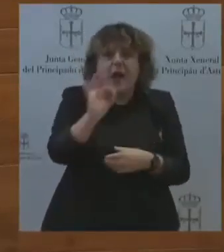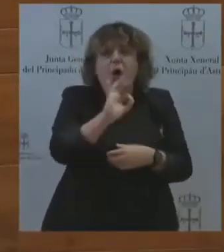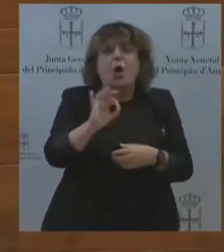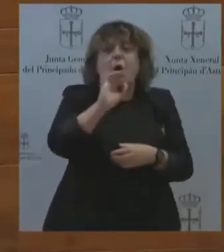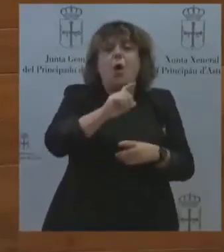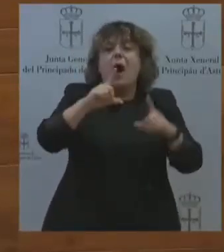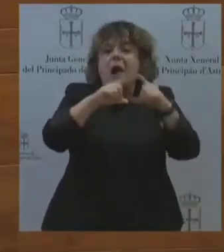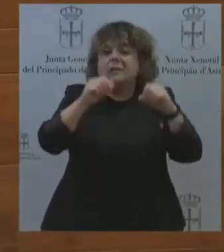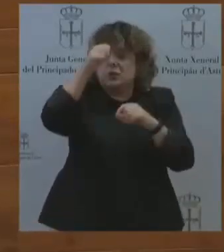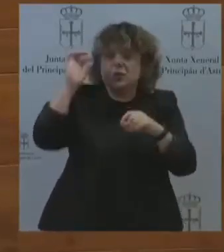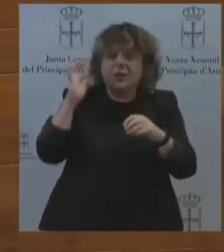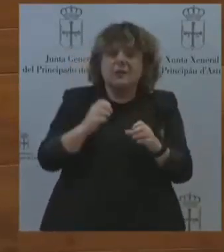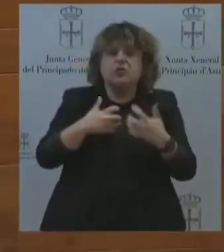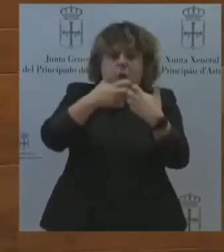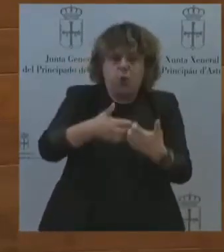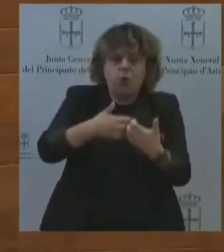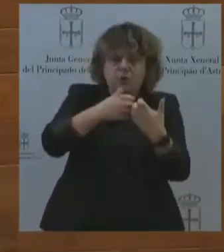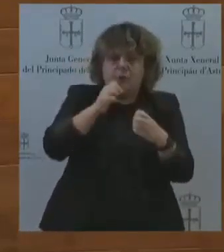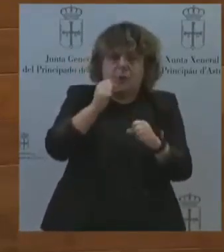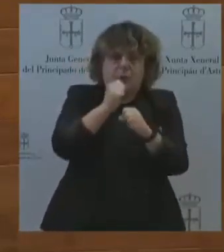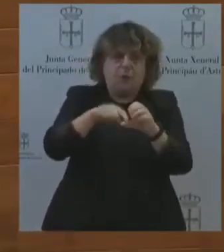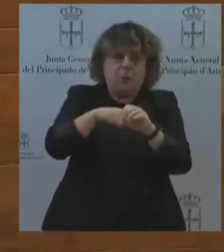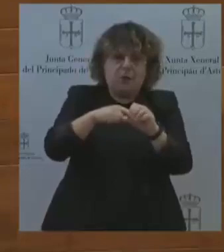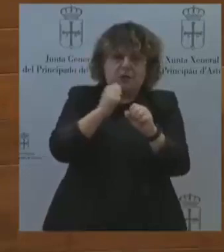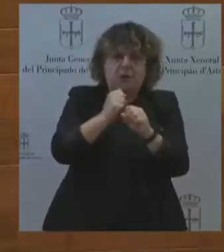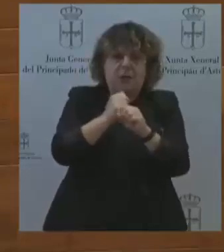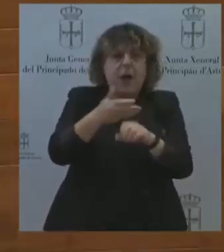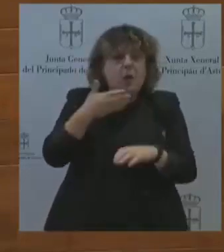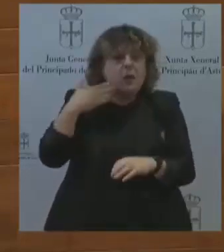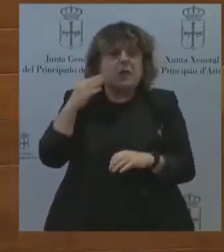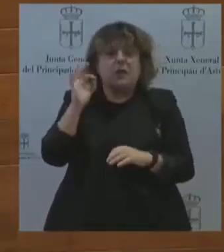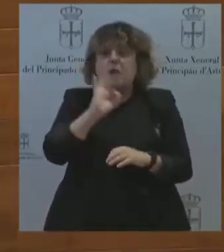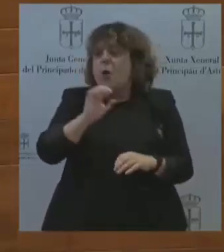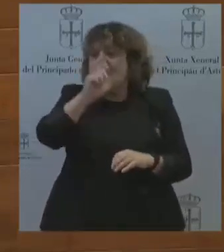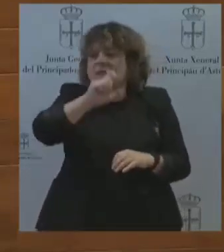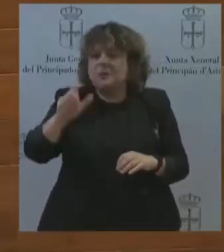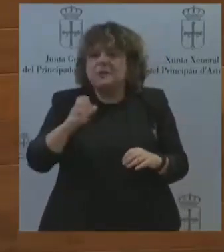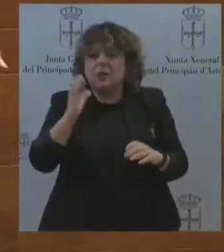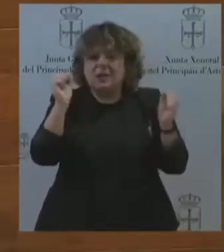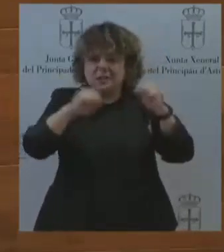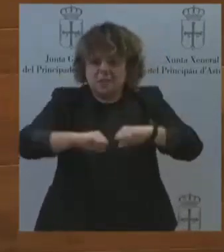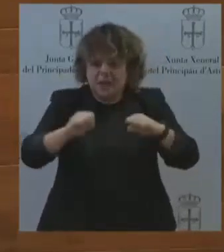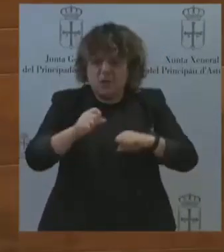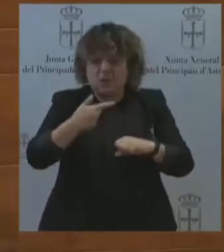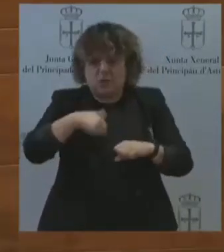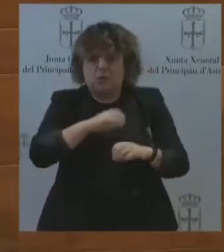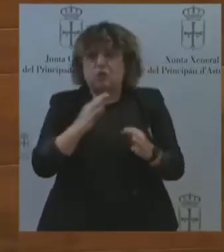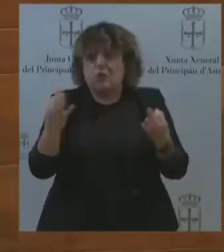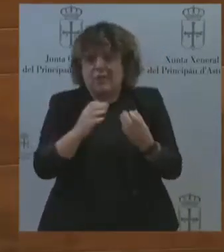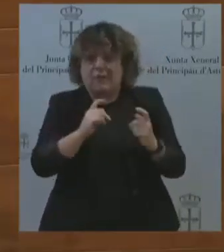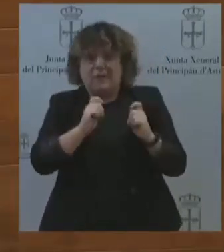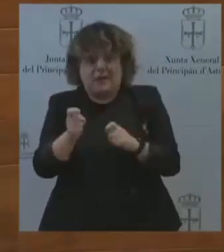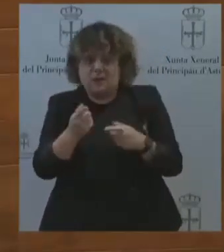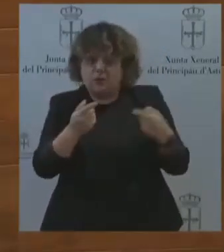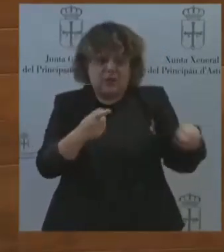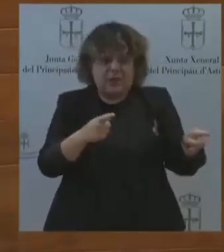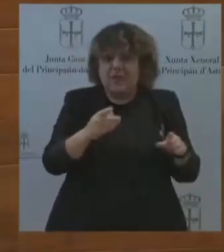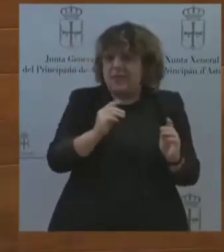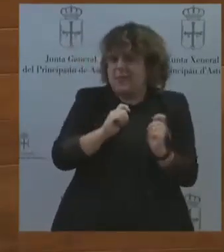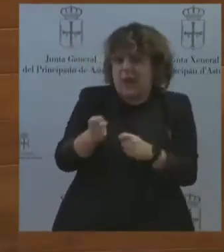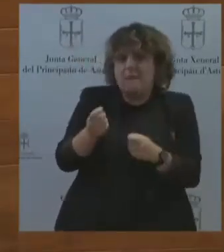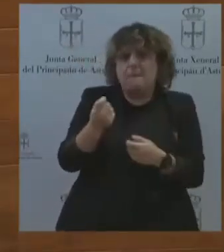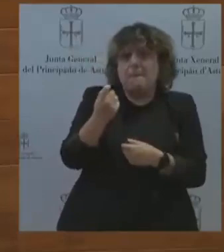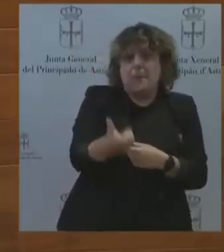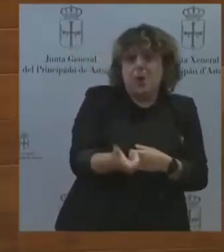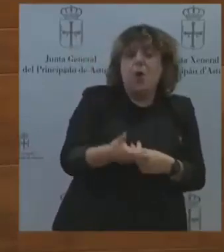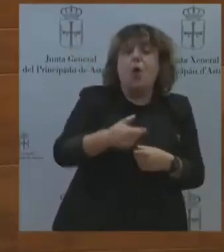los que tanto les debemos y su gobierno le está dando tan poco, por los miles de asturianos que engrosan las listas de espera sanitarias,